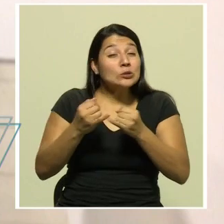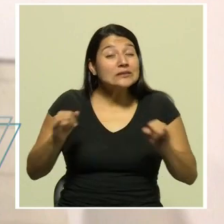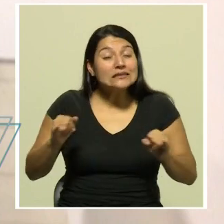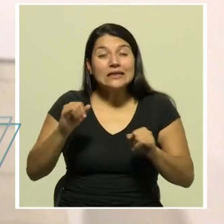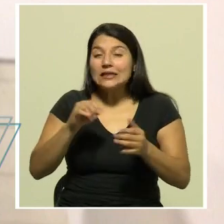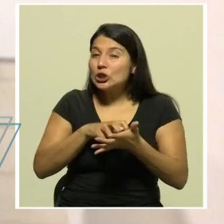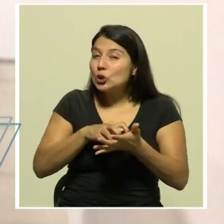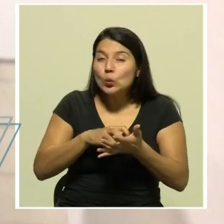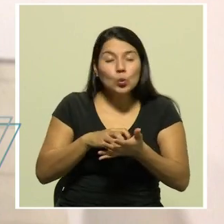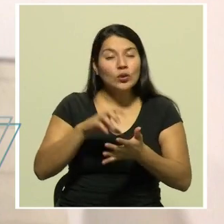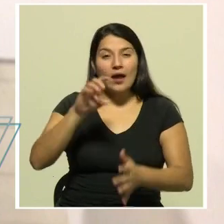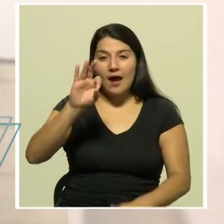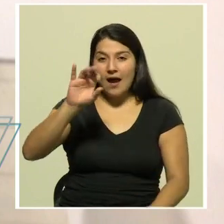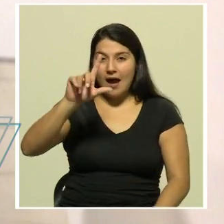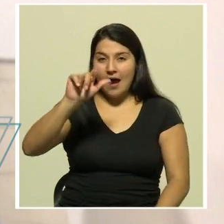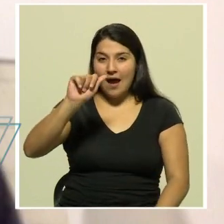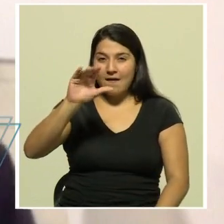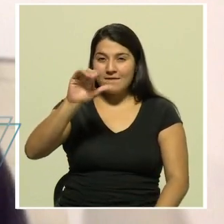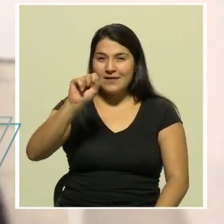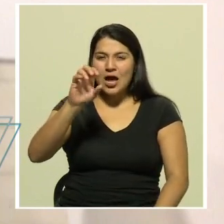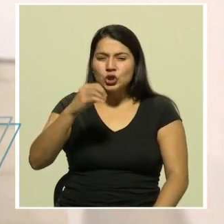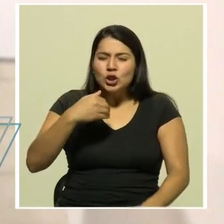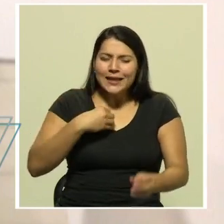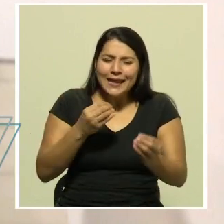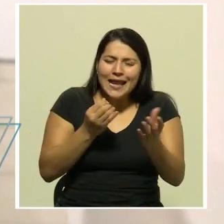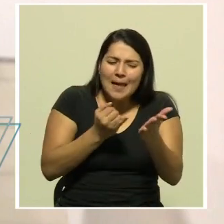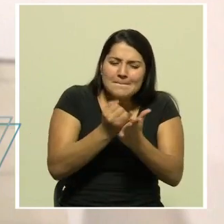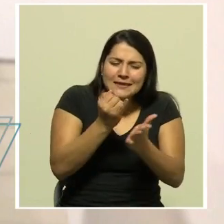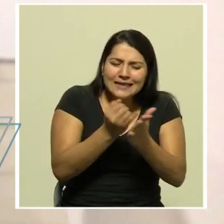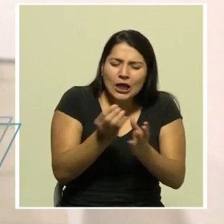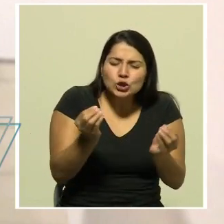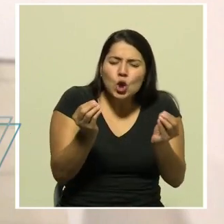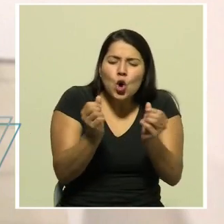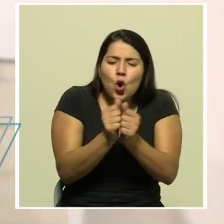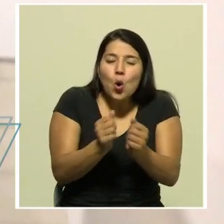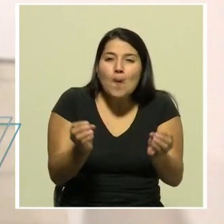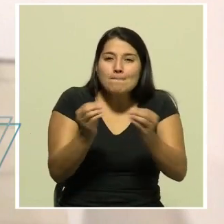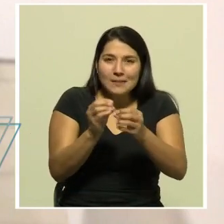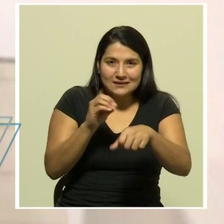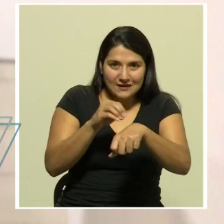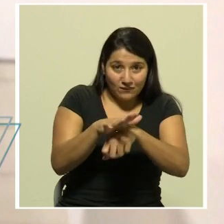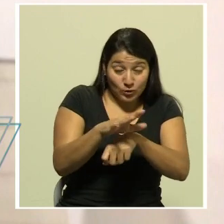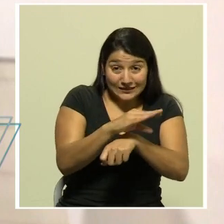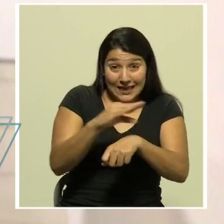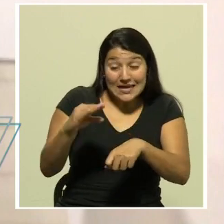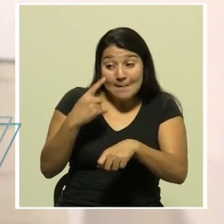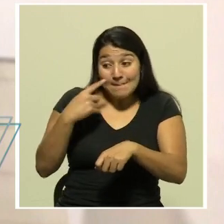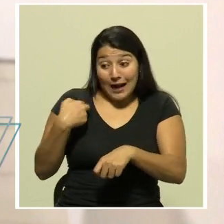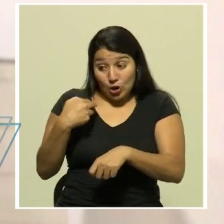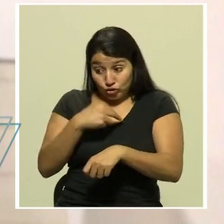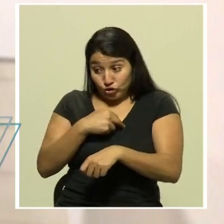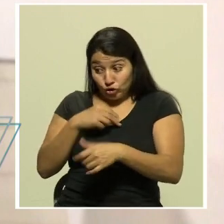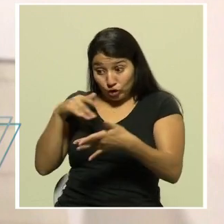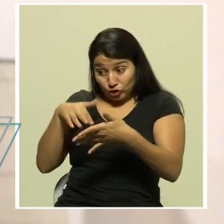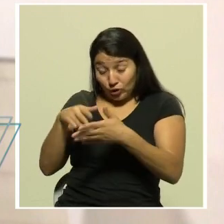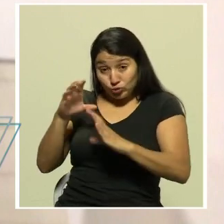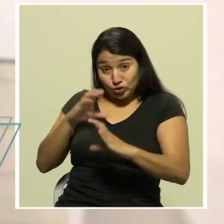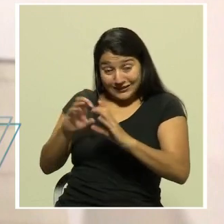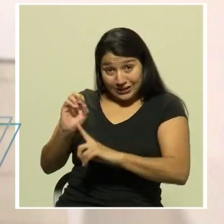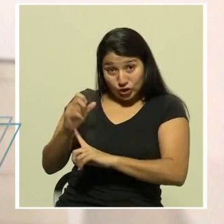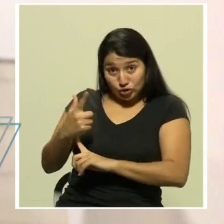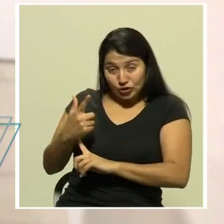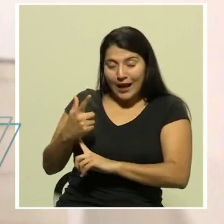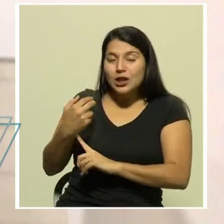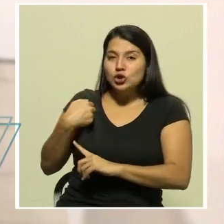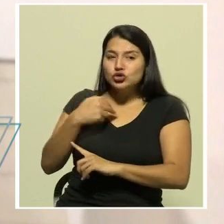que tiene los libros más influyentes y con lo que la mayoría de los que hemos estudiado ciencias sociales nos hemos formado,